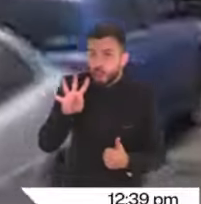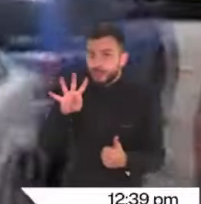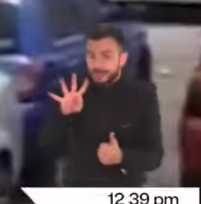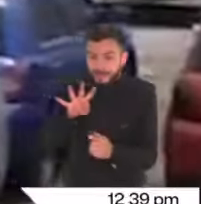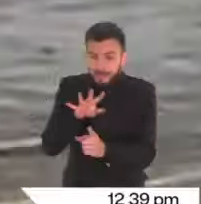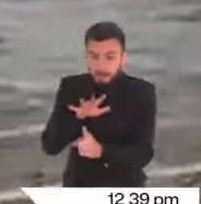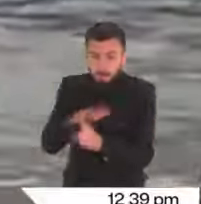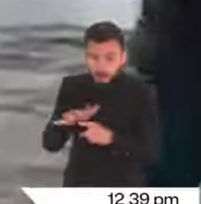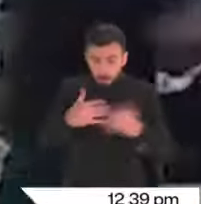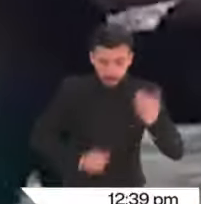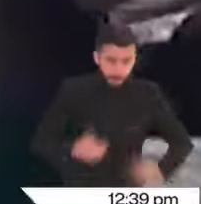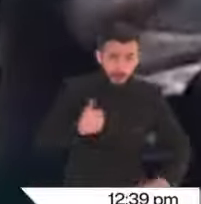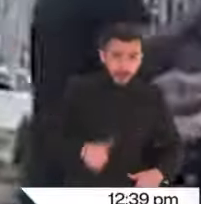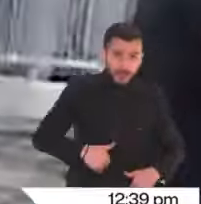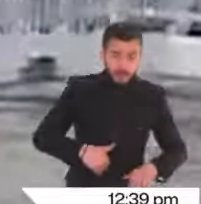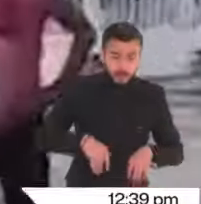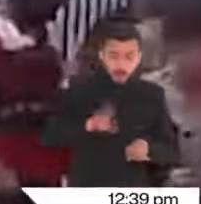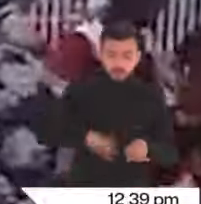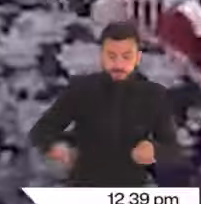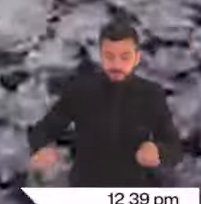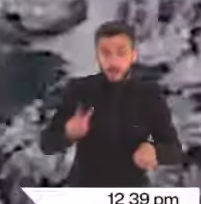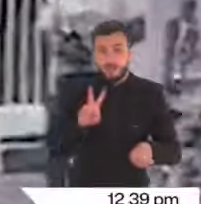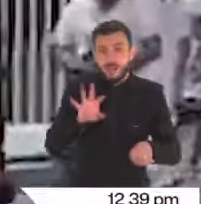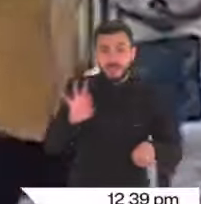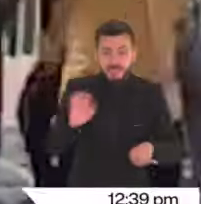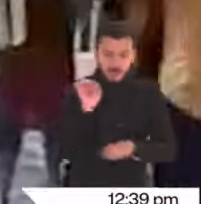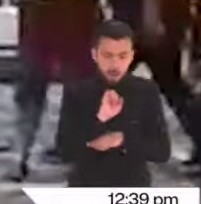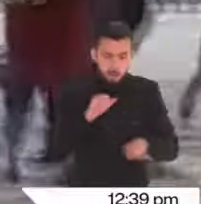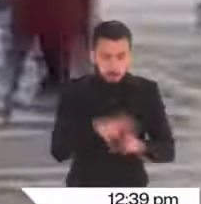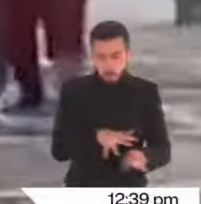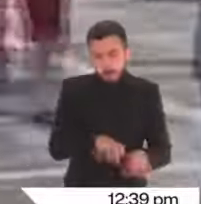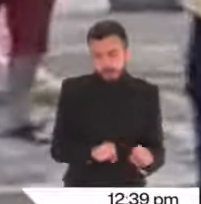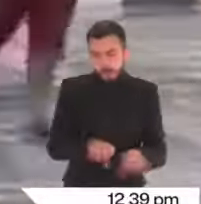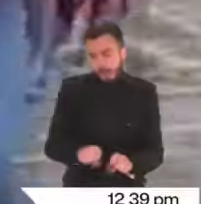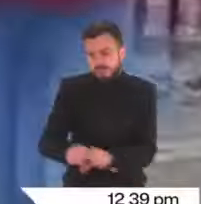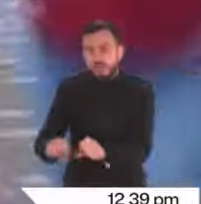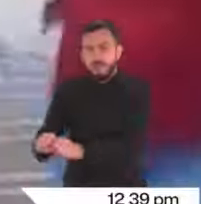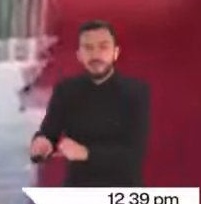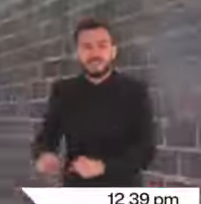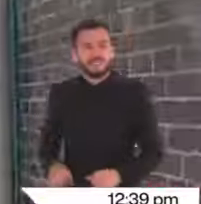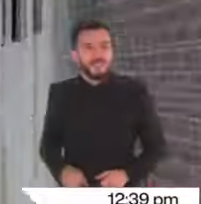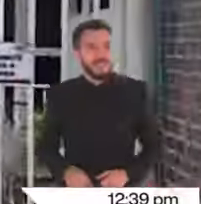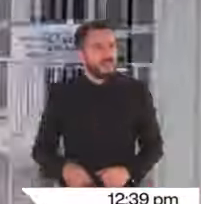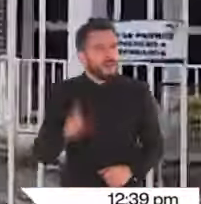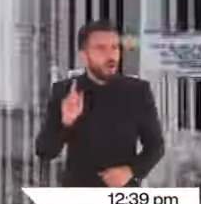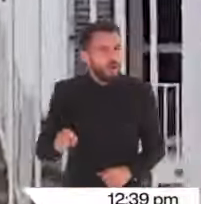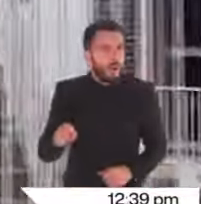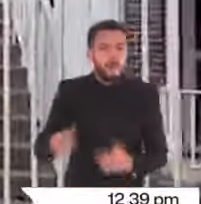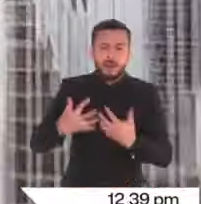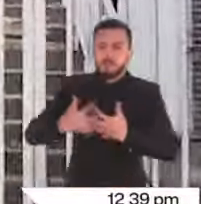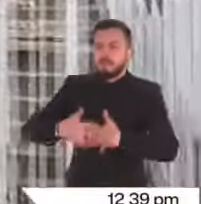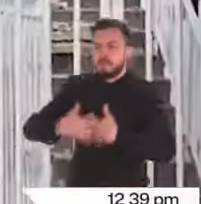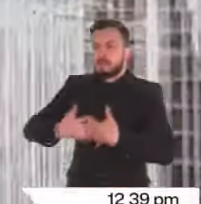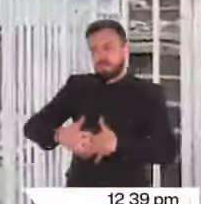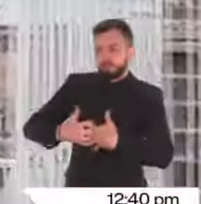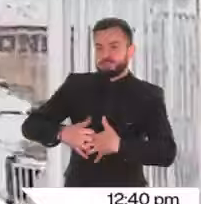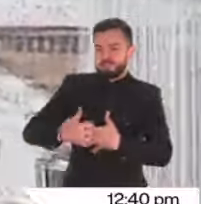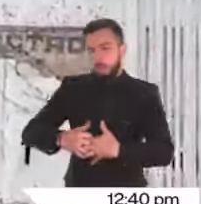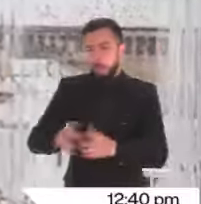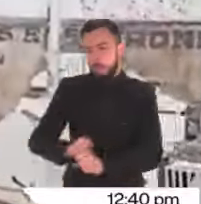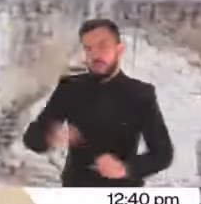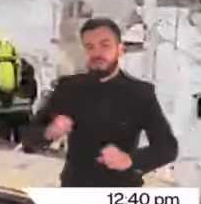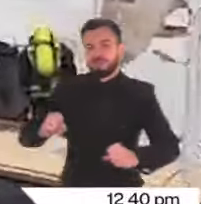en viviendas cercanas al centro vacacional es el saldo que deja la explosión, que se cree fue causada por una falla mientras se adelanta la investigación.